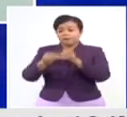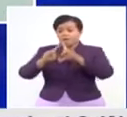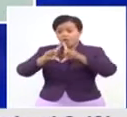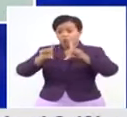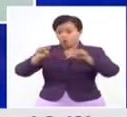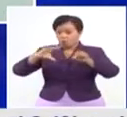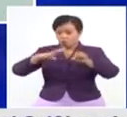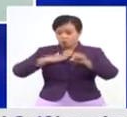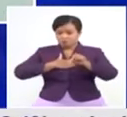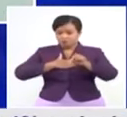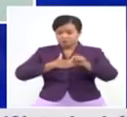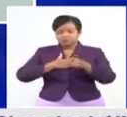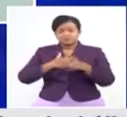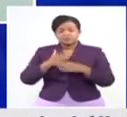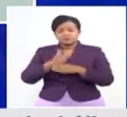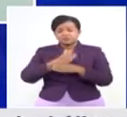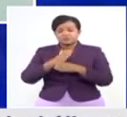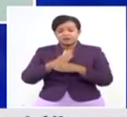de